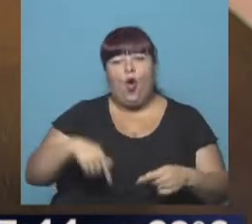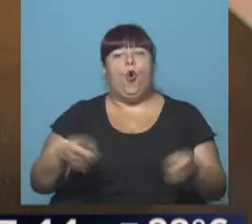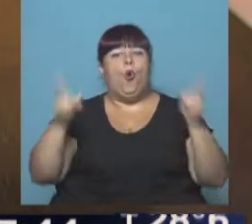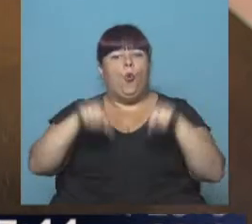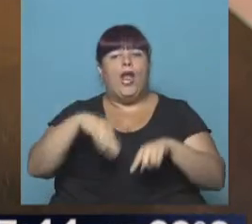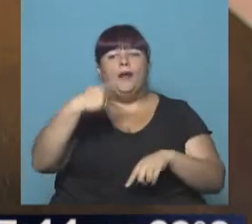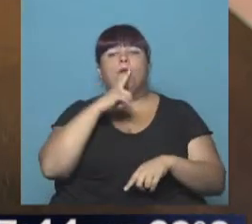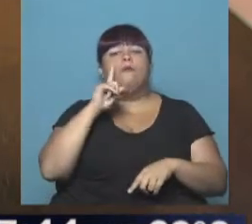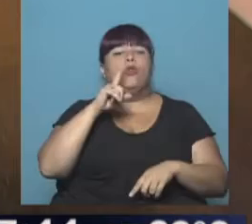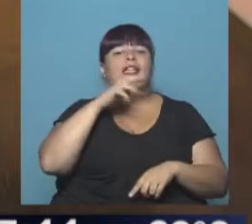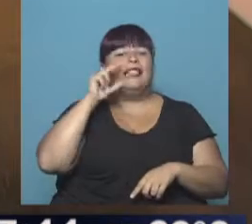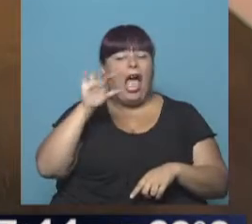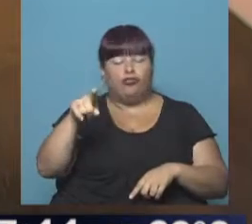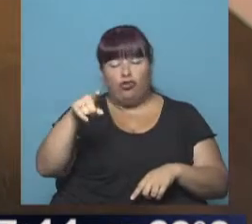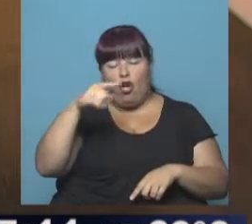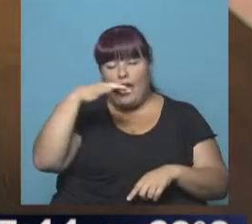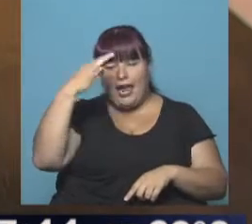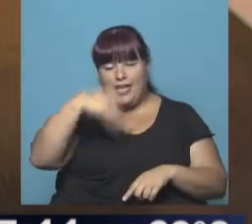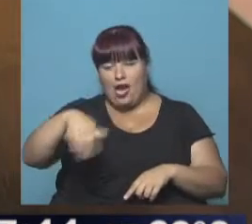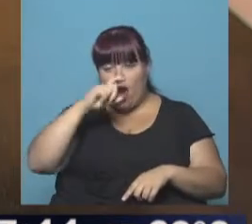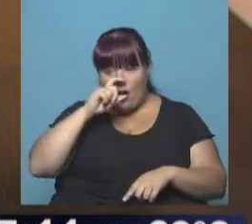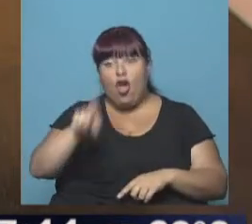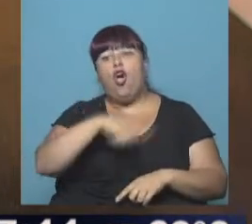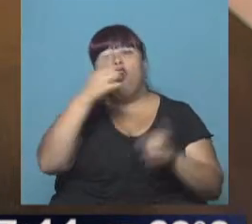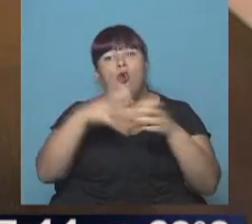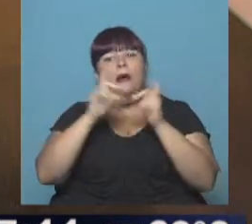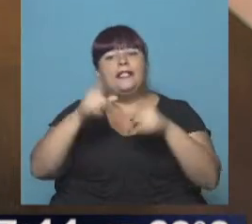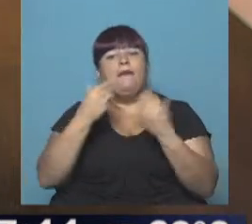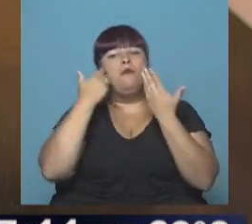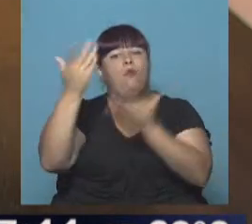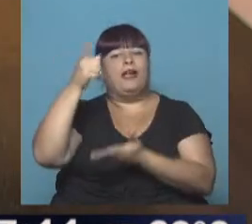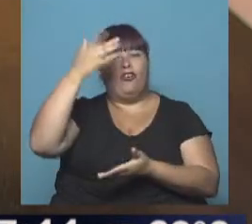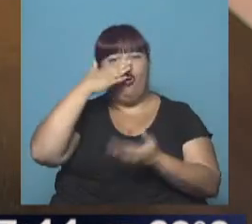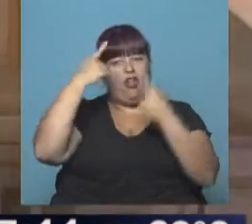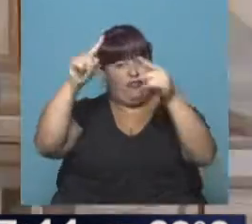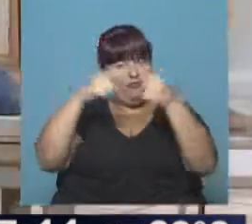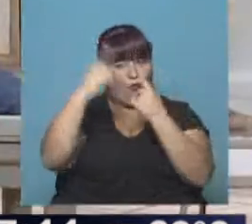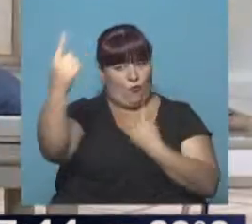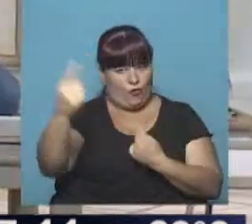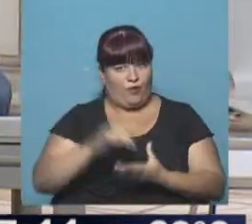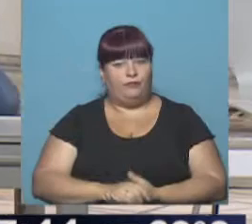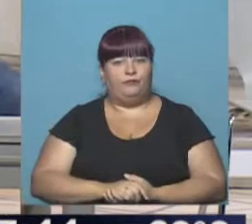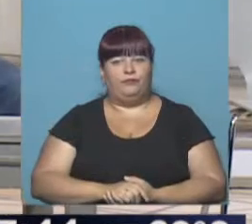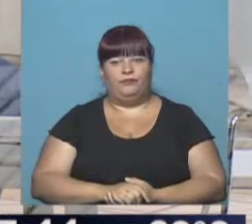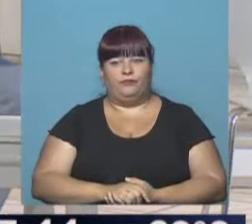ahora en el multiteatro de la avenida corrientes mientras hay un segundo elenco que la está presentando en la provincia de córdoba